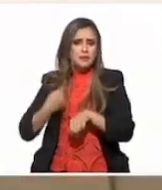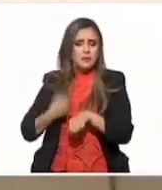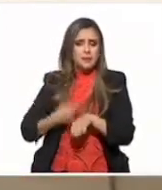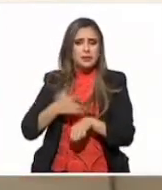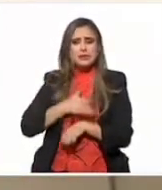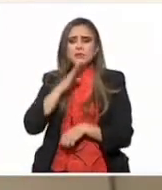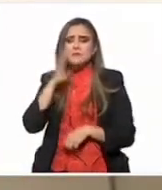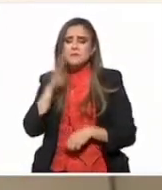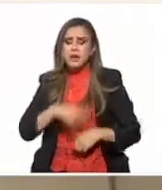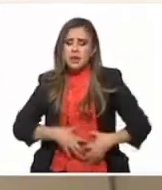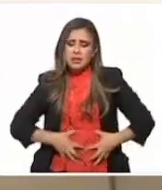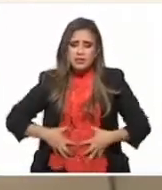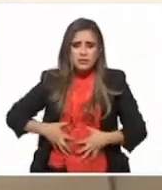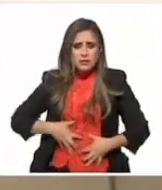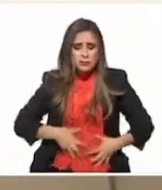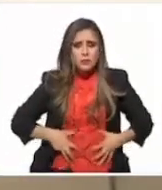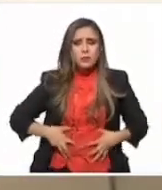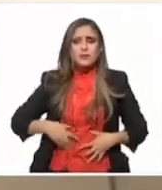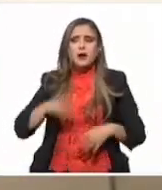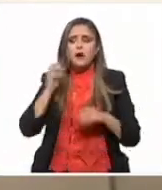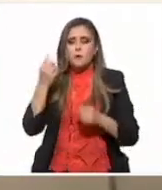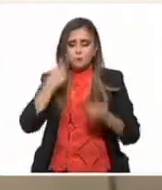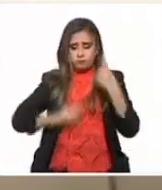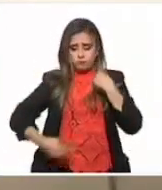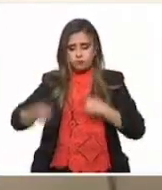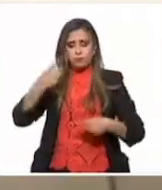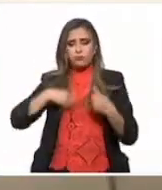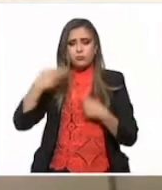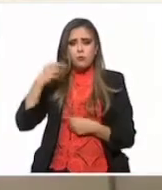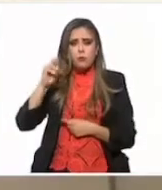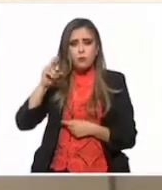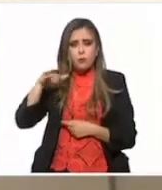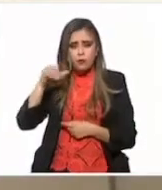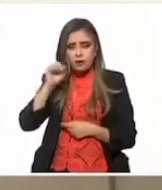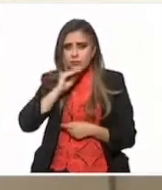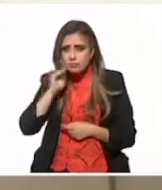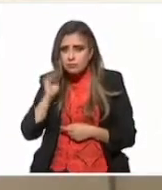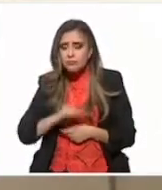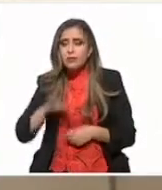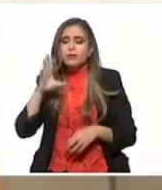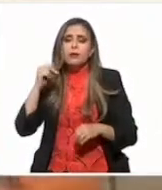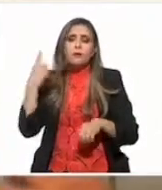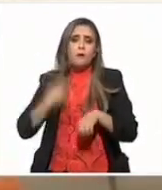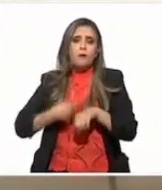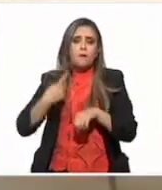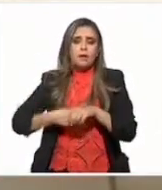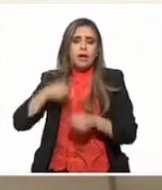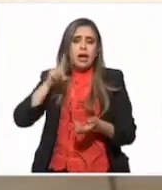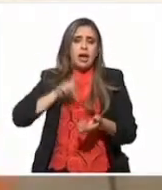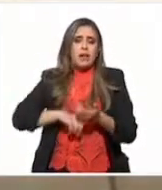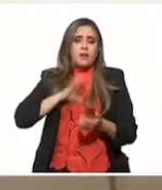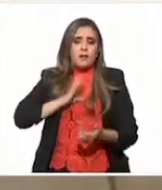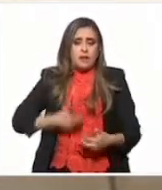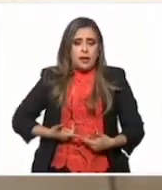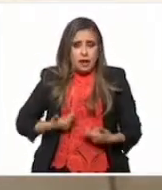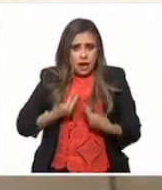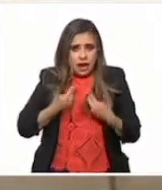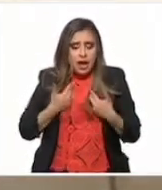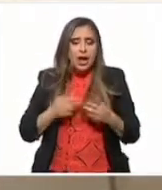digestivos hormonales con enfermedades autoinmunes o incluso